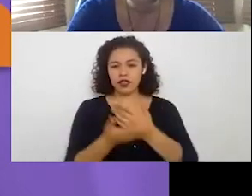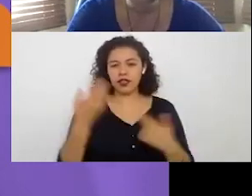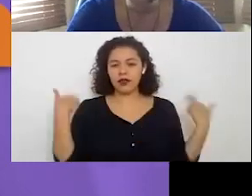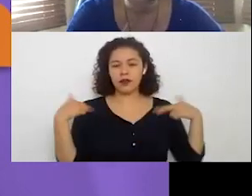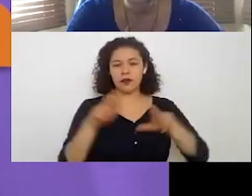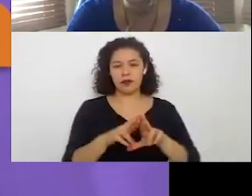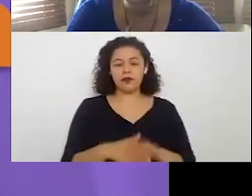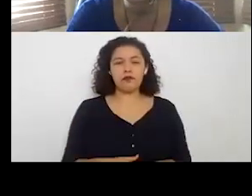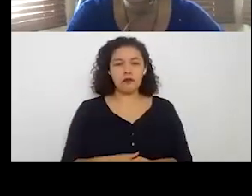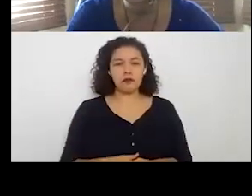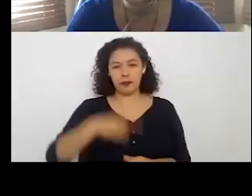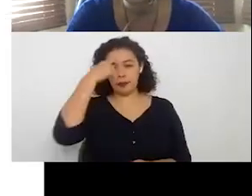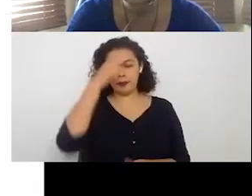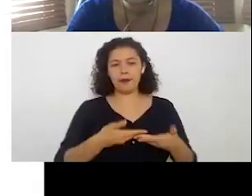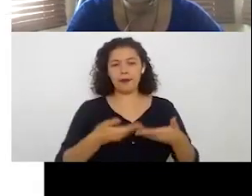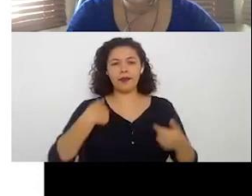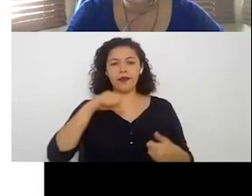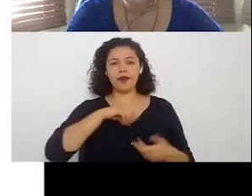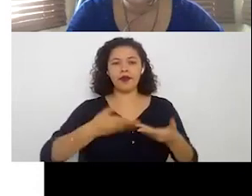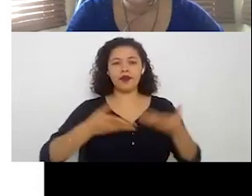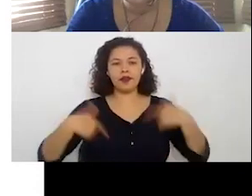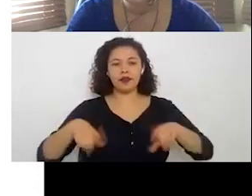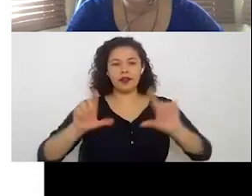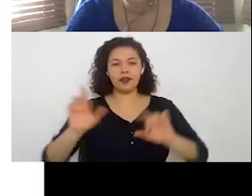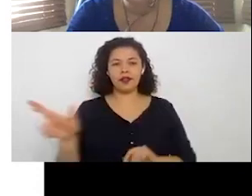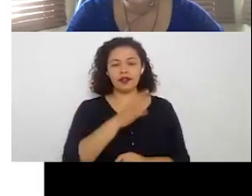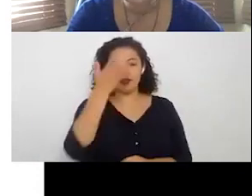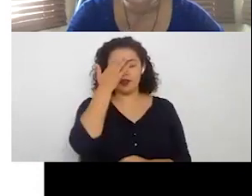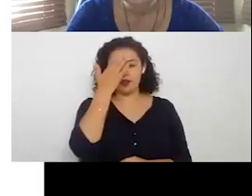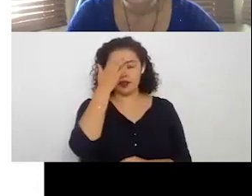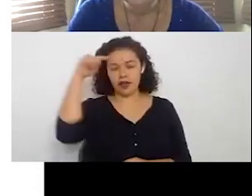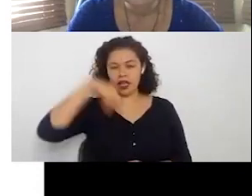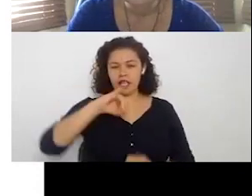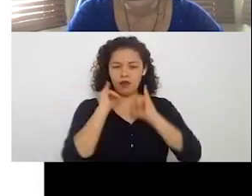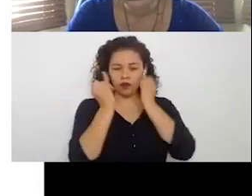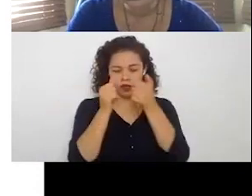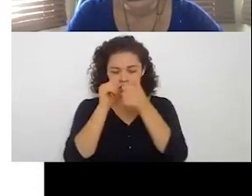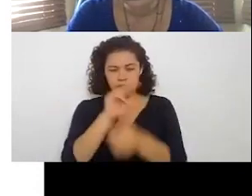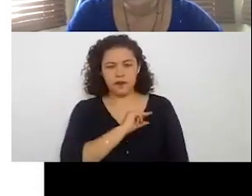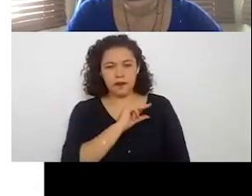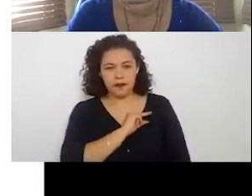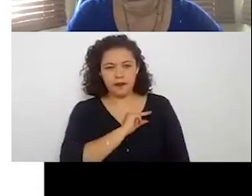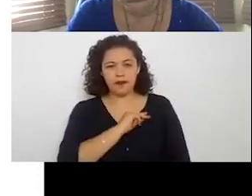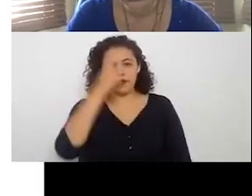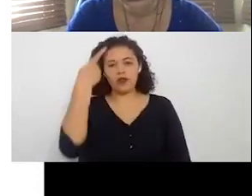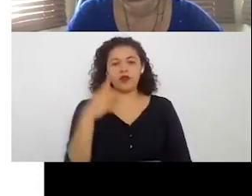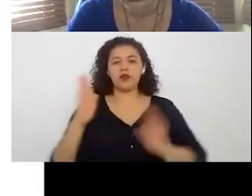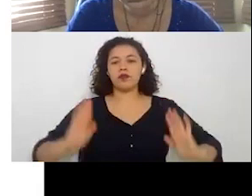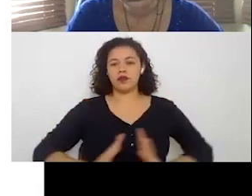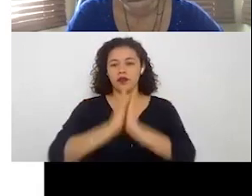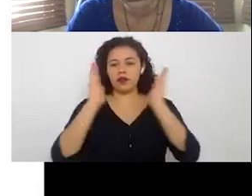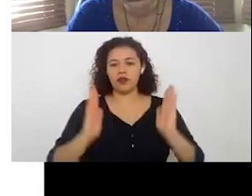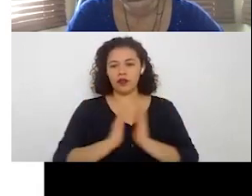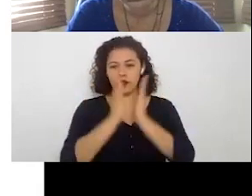un momento, para hacer la entrega del reconocimiento por parte de la Junta de Asistencia Privada por su participación